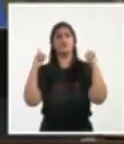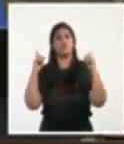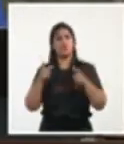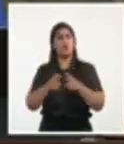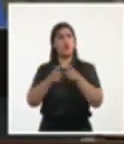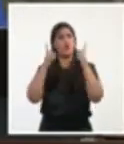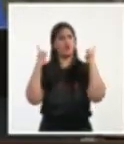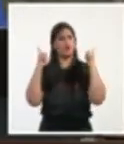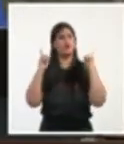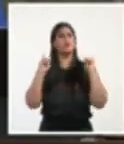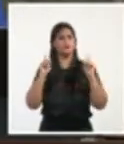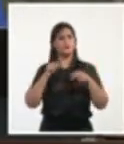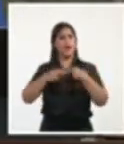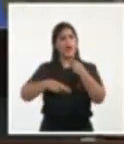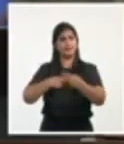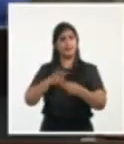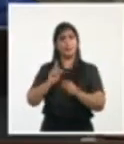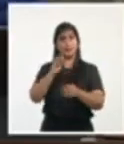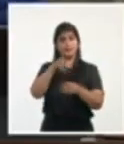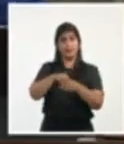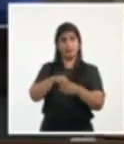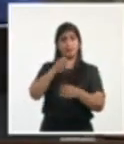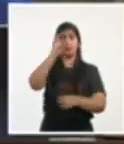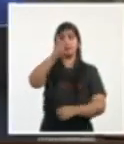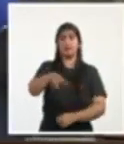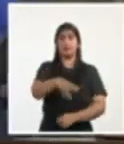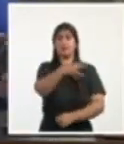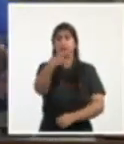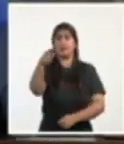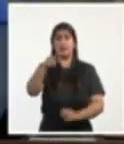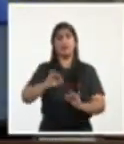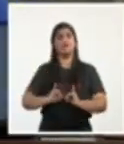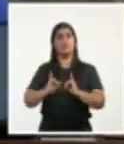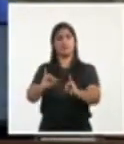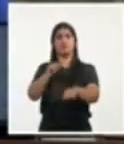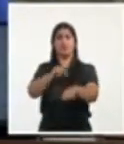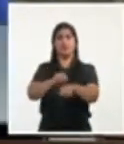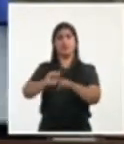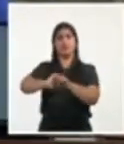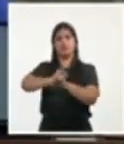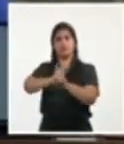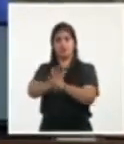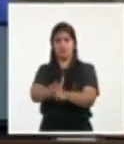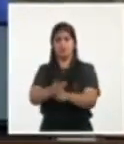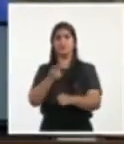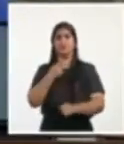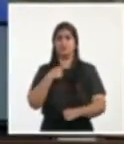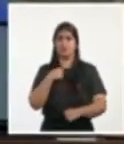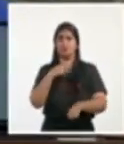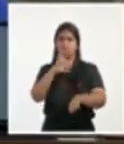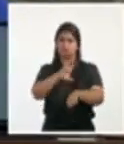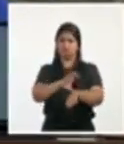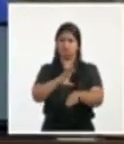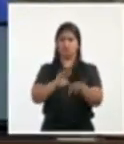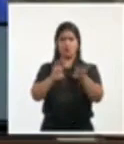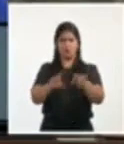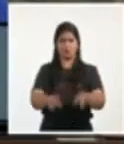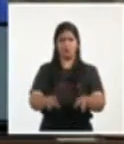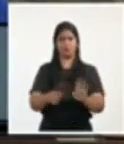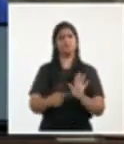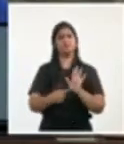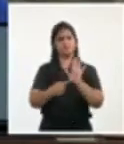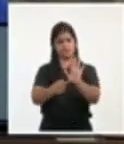está toda la información actualizada en tiempo real de la COVID. Yo tengo una versión muy personal en esta tabla de trabajo de